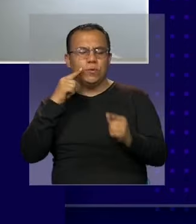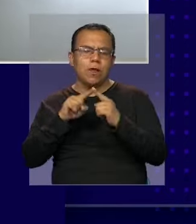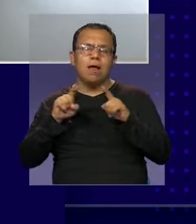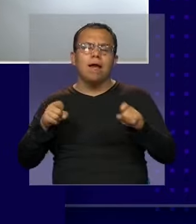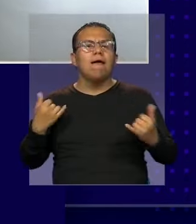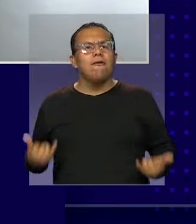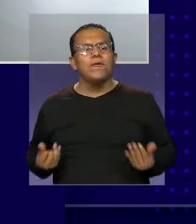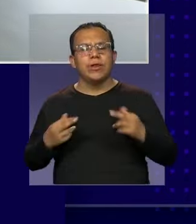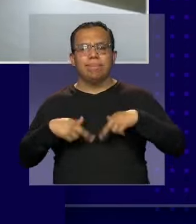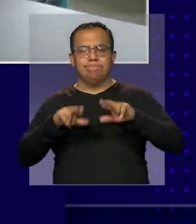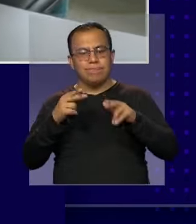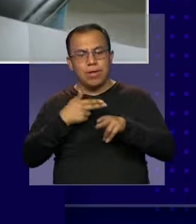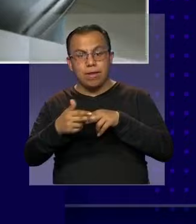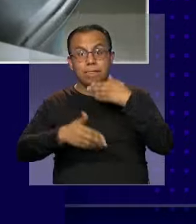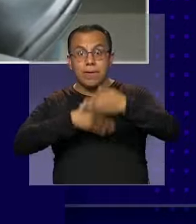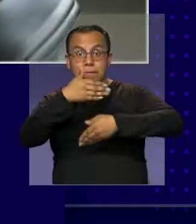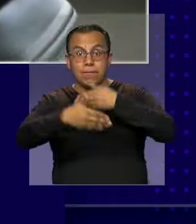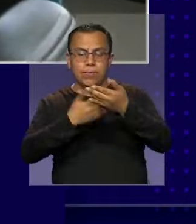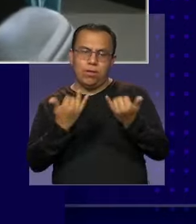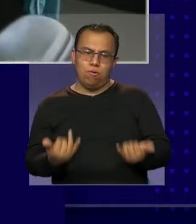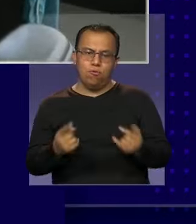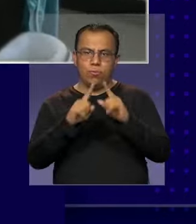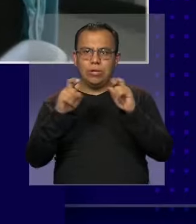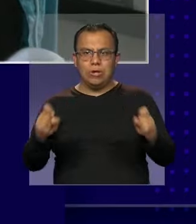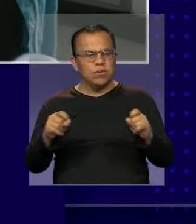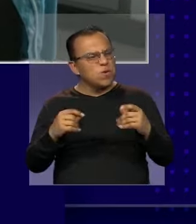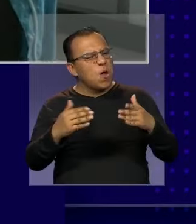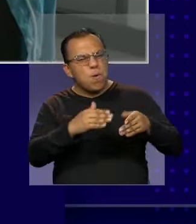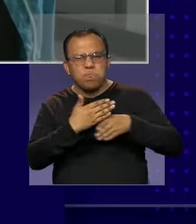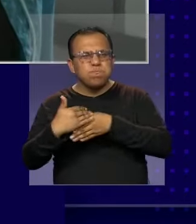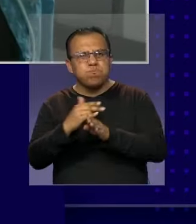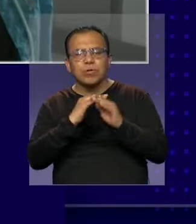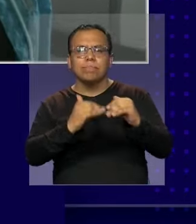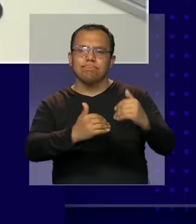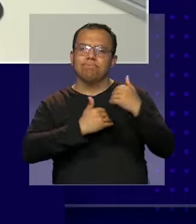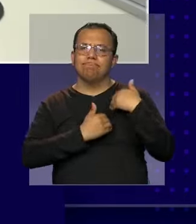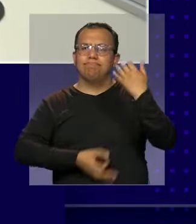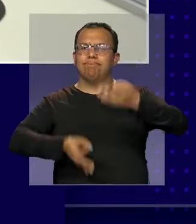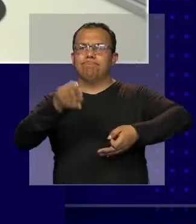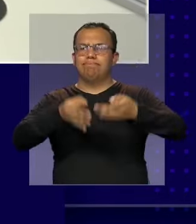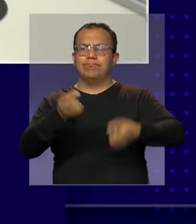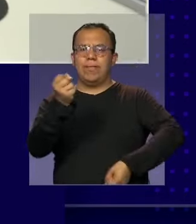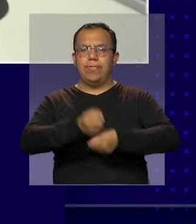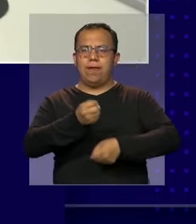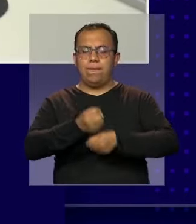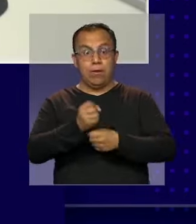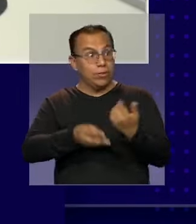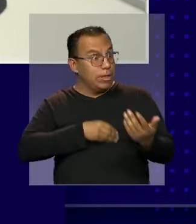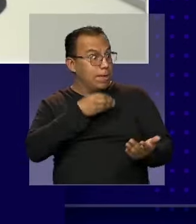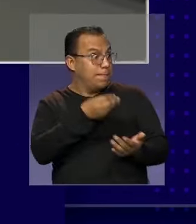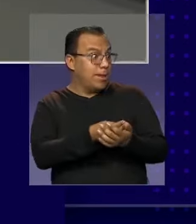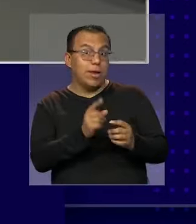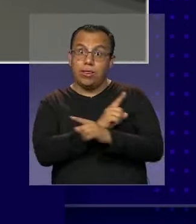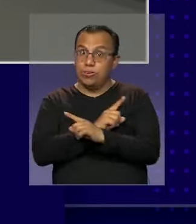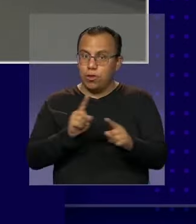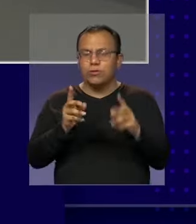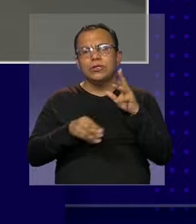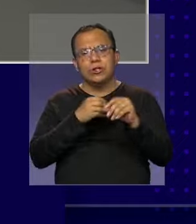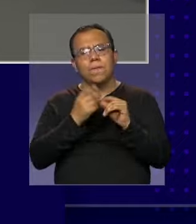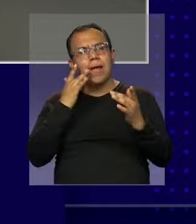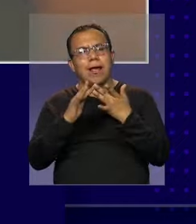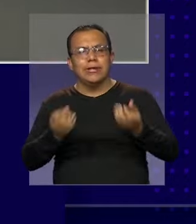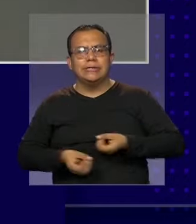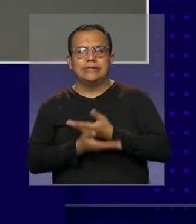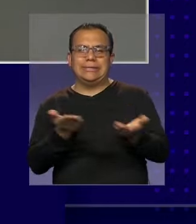que se espera de esta política es, uno, que haya una redistribución justamente de este trabajo no remunerado, no solamente con la oferta